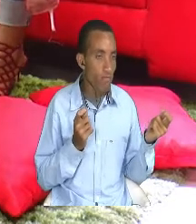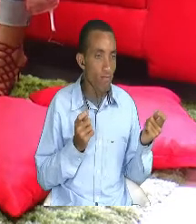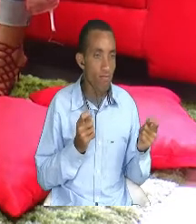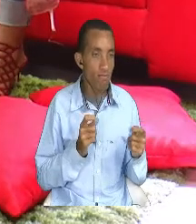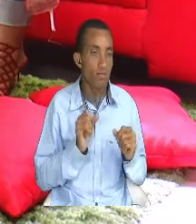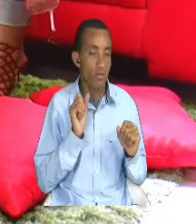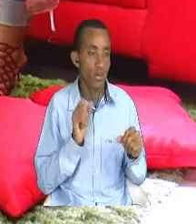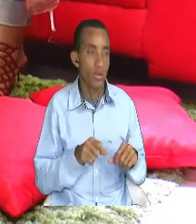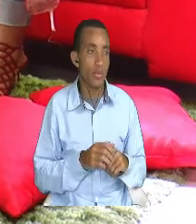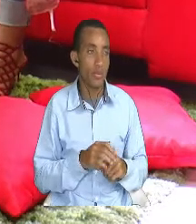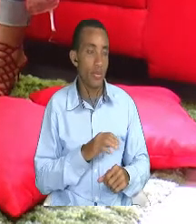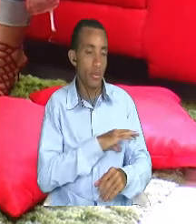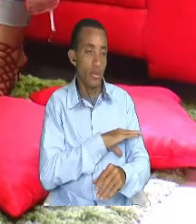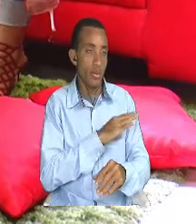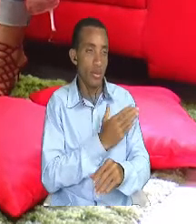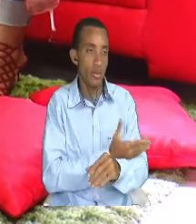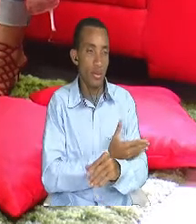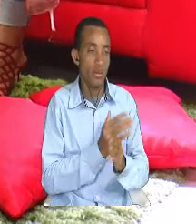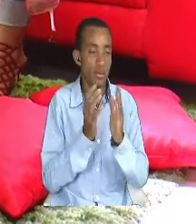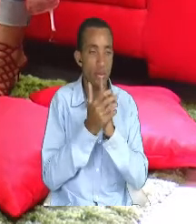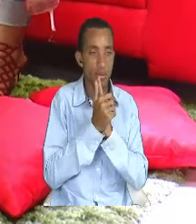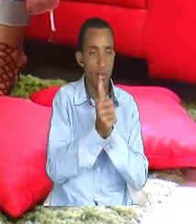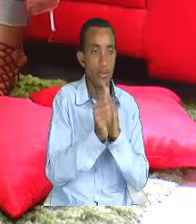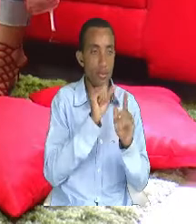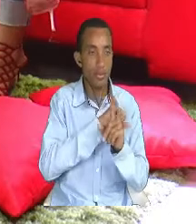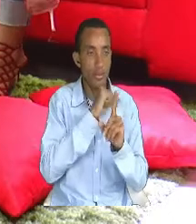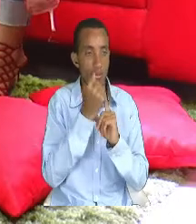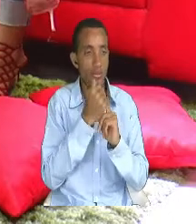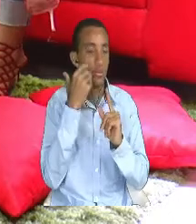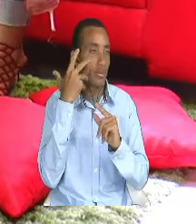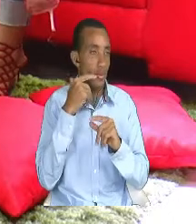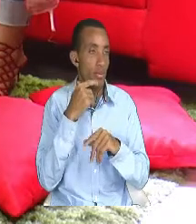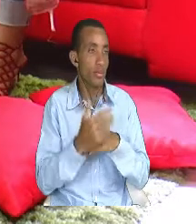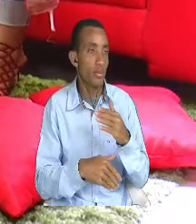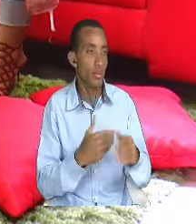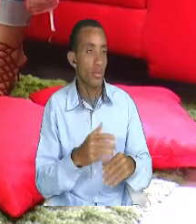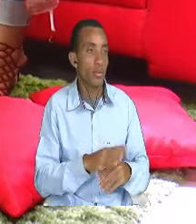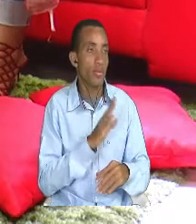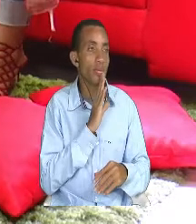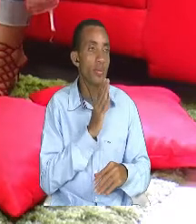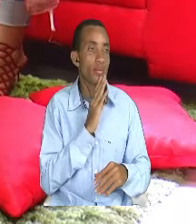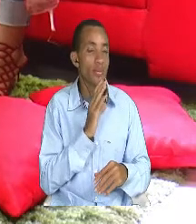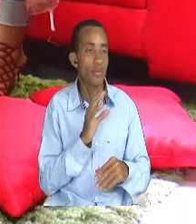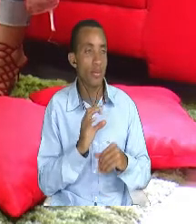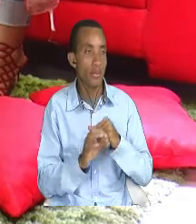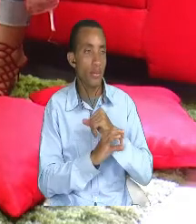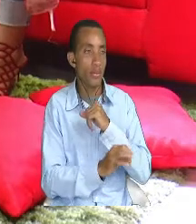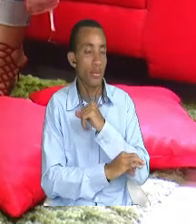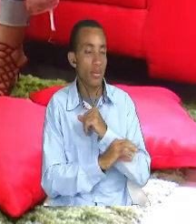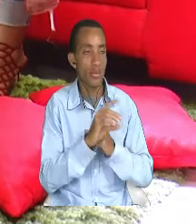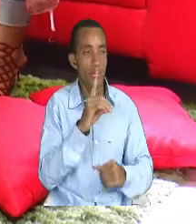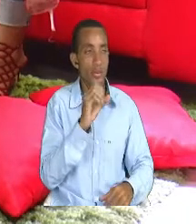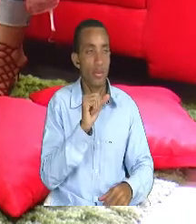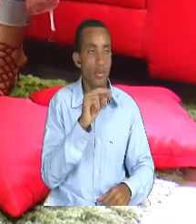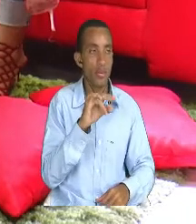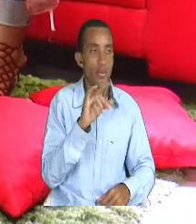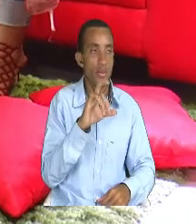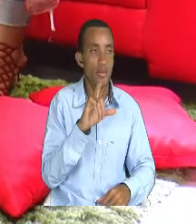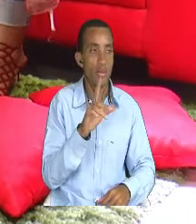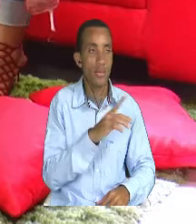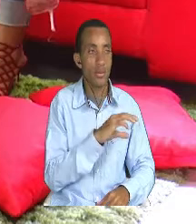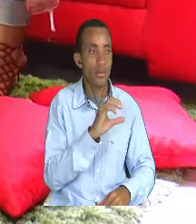y habilidades sociales que podemos ir trabajando diariamente. ¿Quién estudia esto? Daniel Goleman es un científico